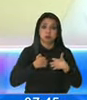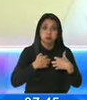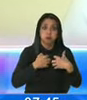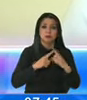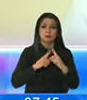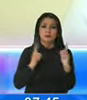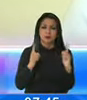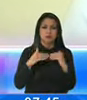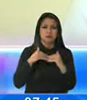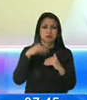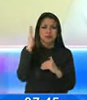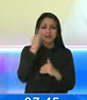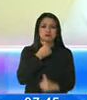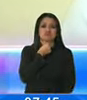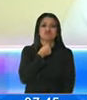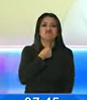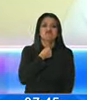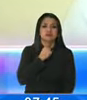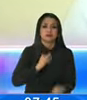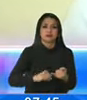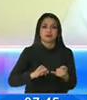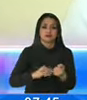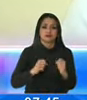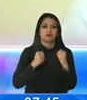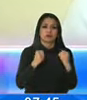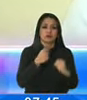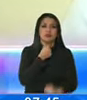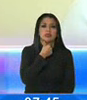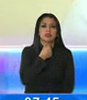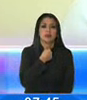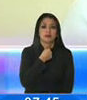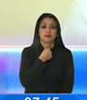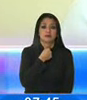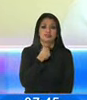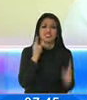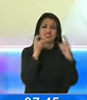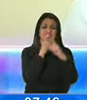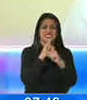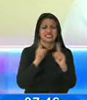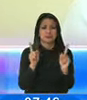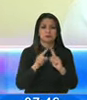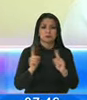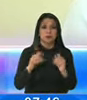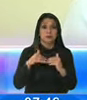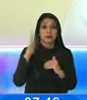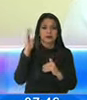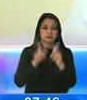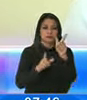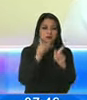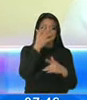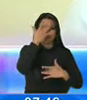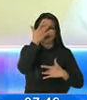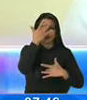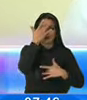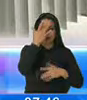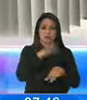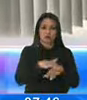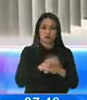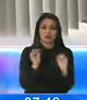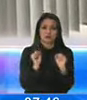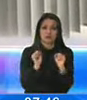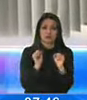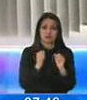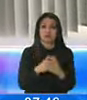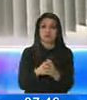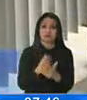más son las infecciones altas, que realmente no son tan complicadas, pero sí hemos visto un incremento importante de estas. Por